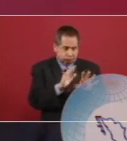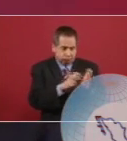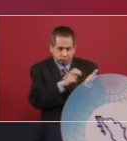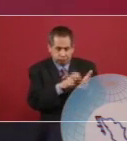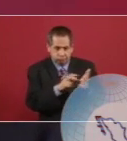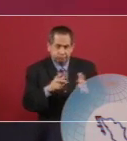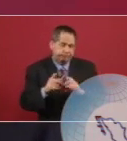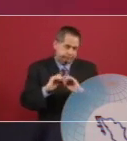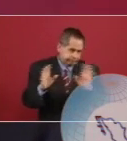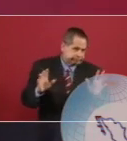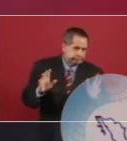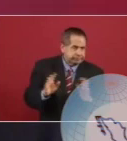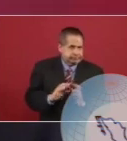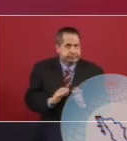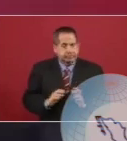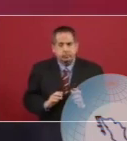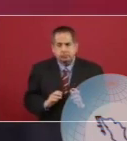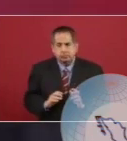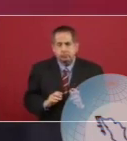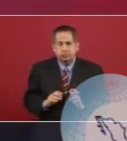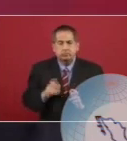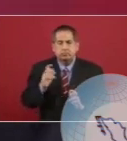Claro,